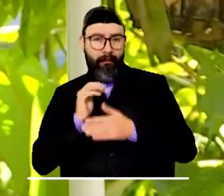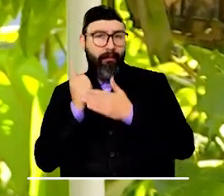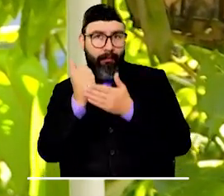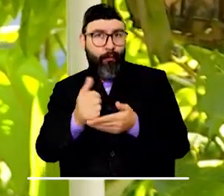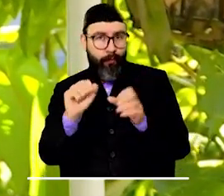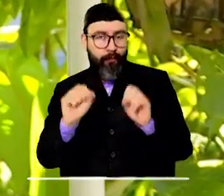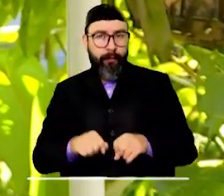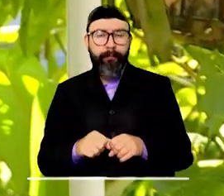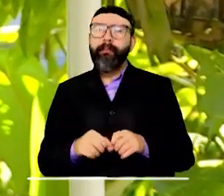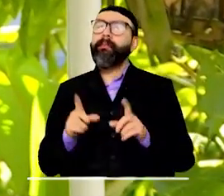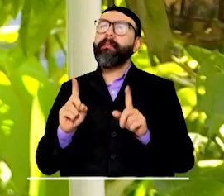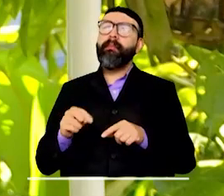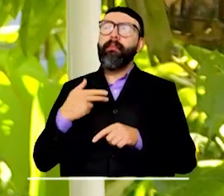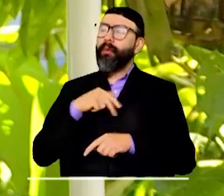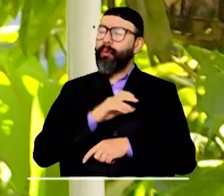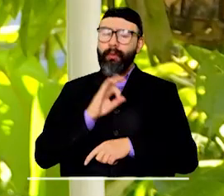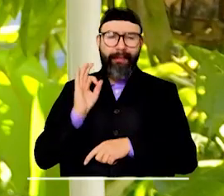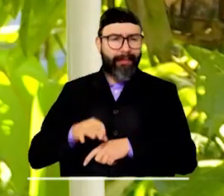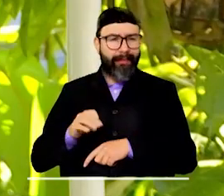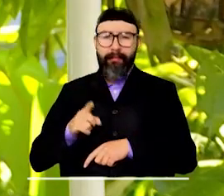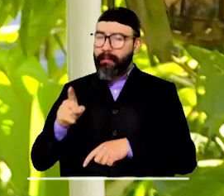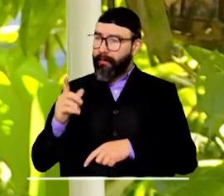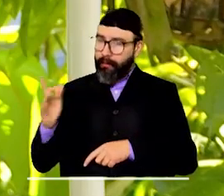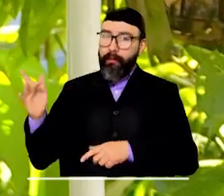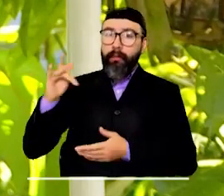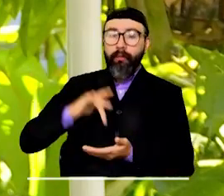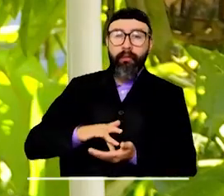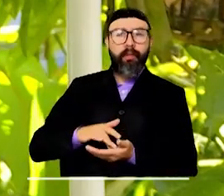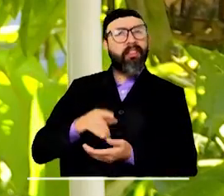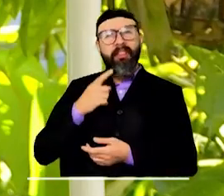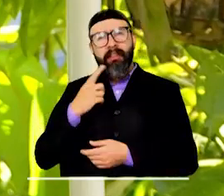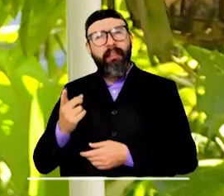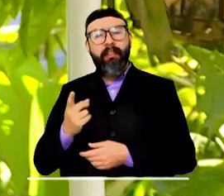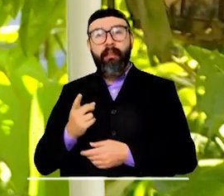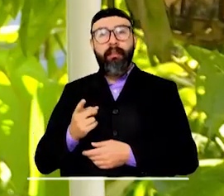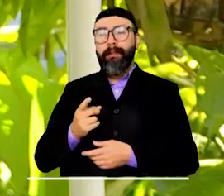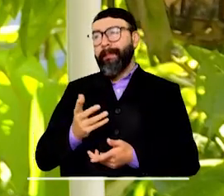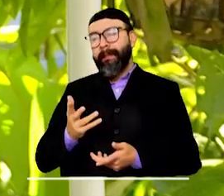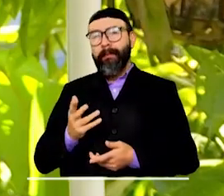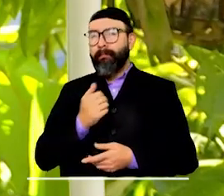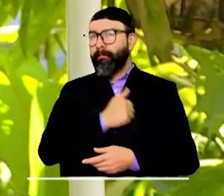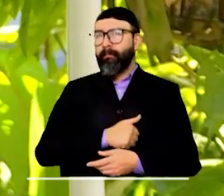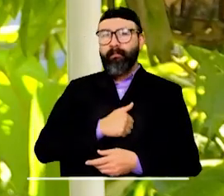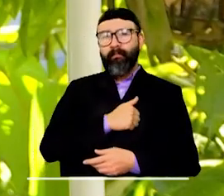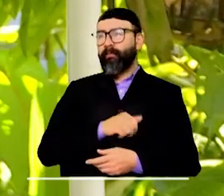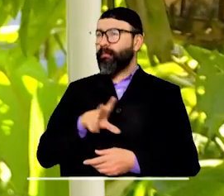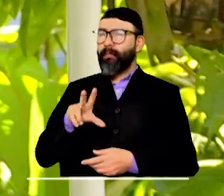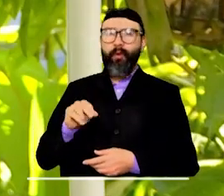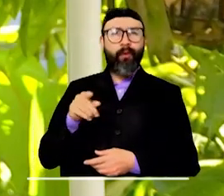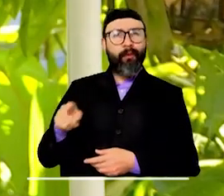a los pacientes en los tratamientos les indicamos no consumir lácteos,